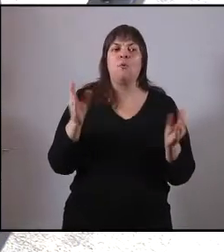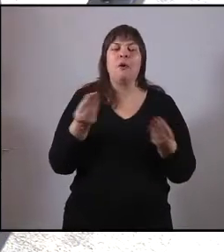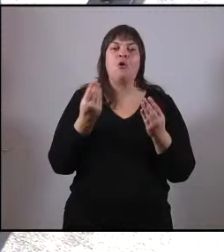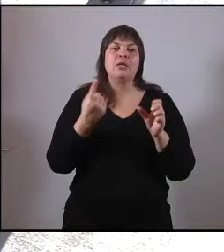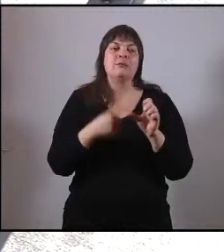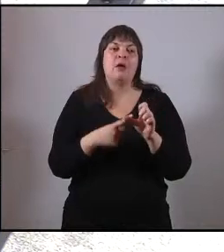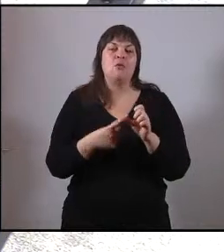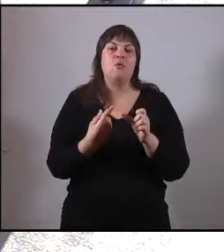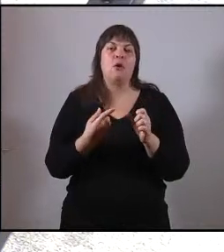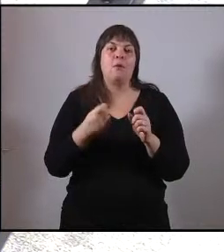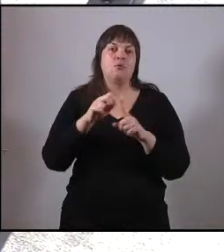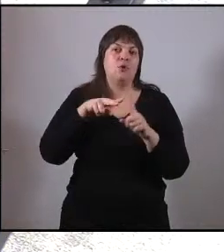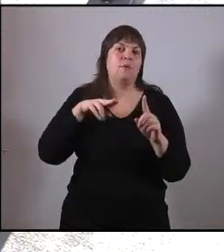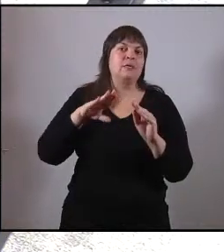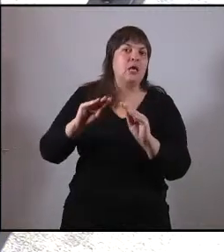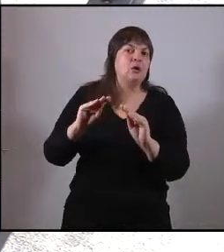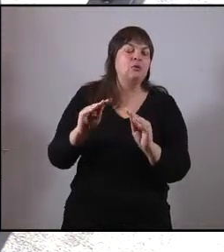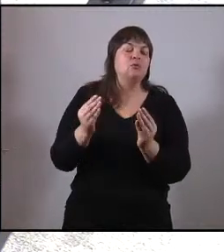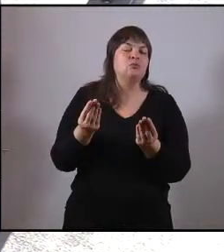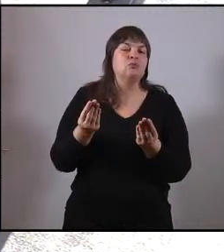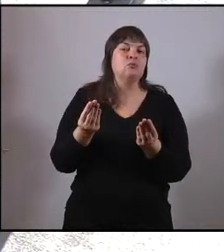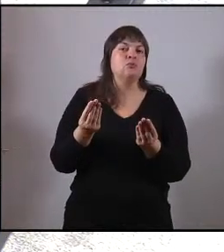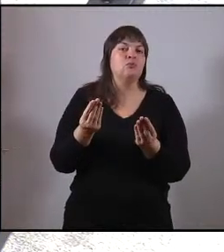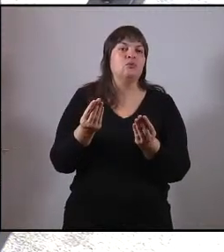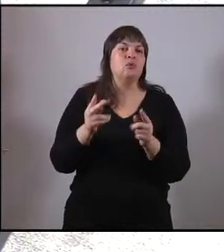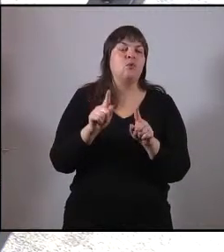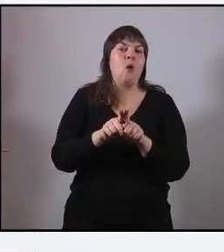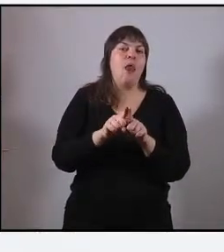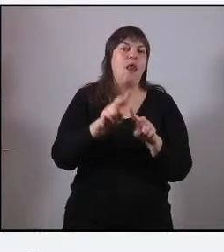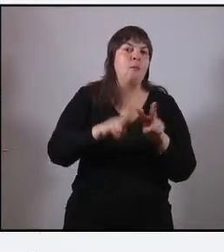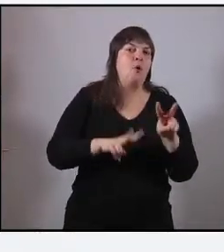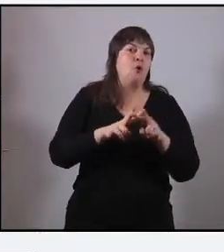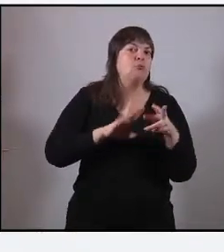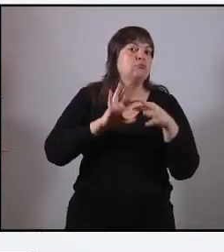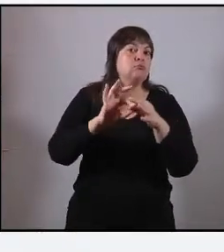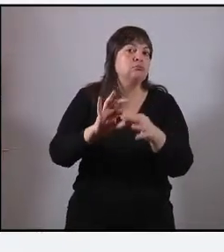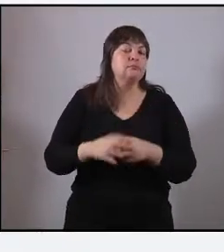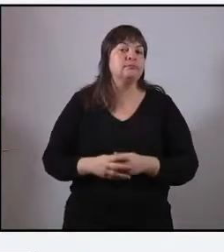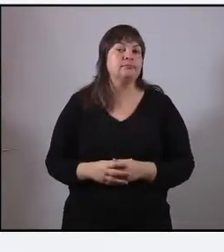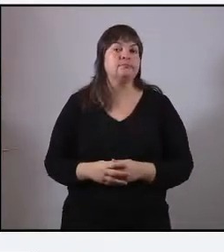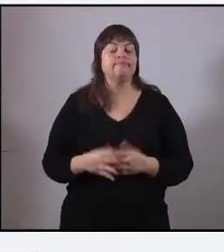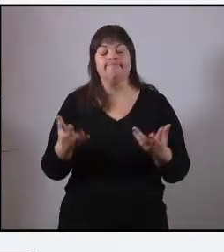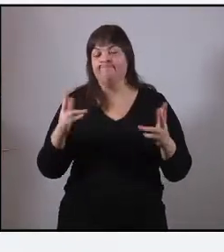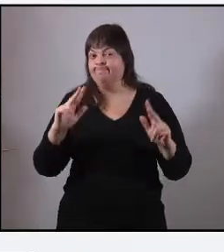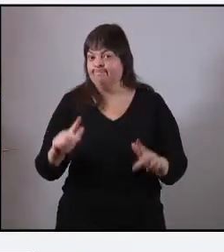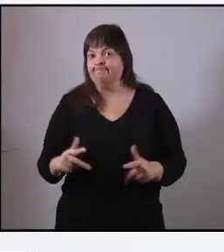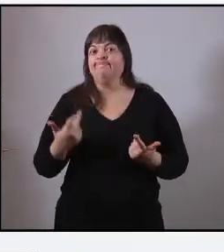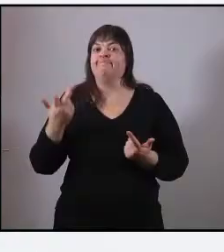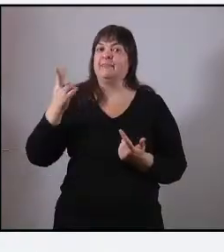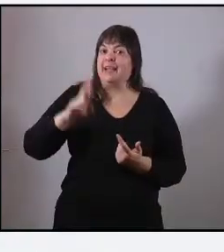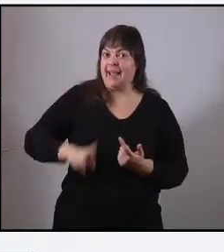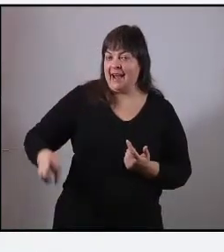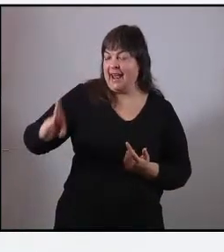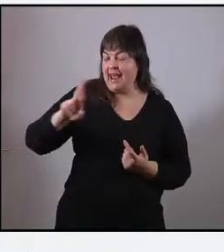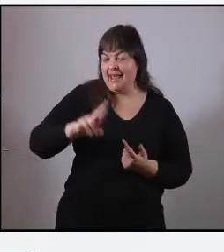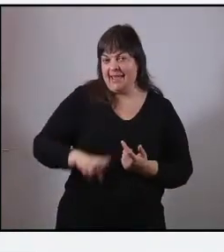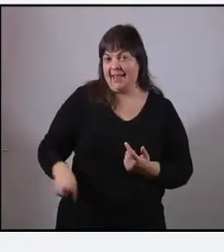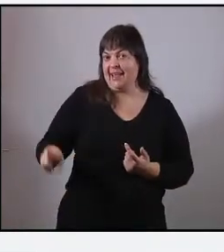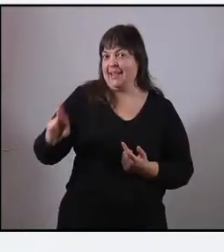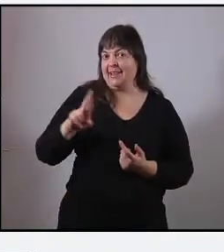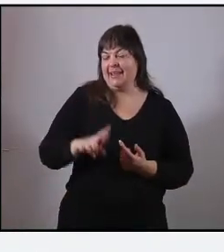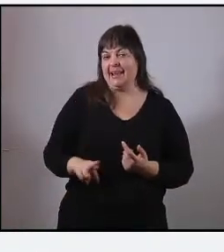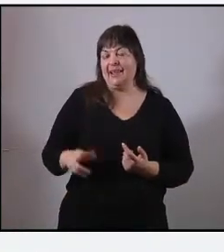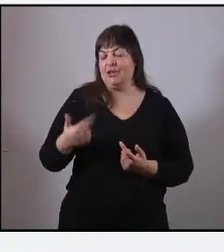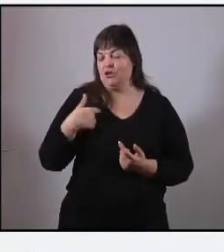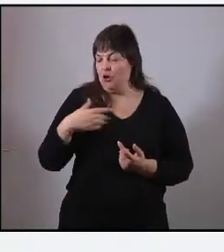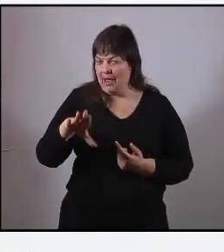Extremadura, según desde su visión, hacerlo con un partido como Vox. Gracias. Pues permítanme que les reitere lo que acabo de decir. Yo